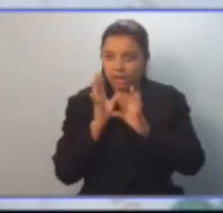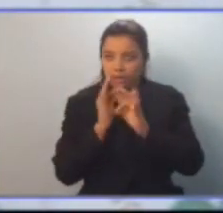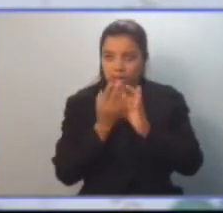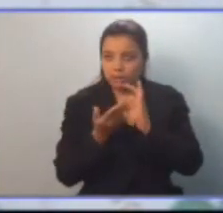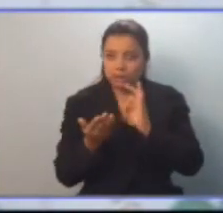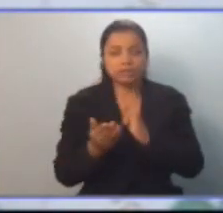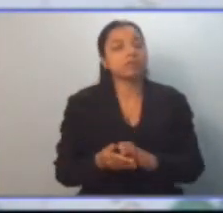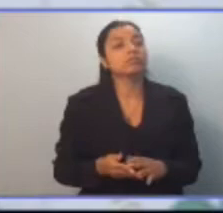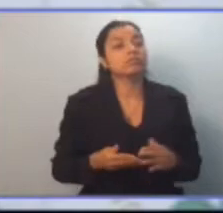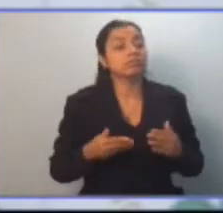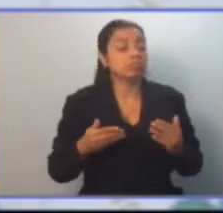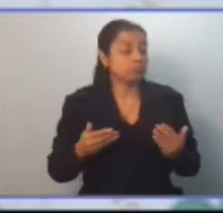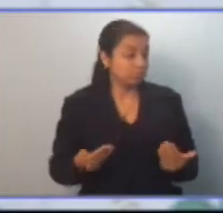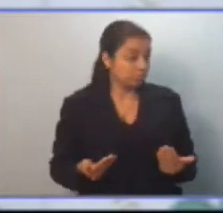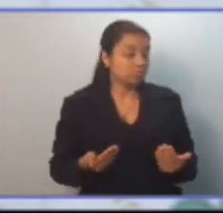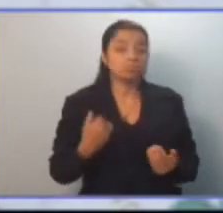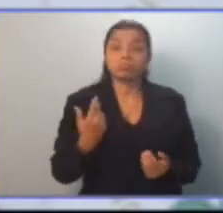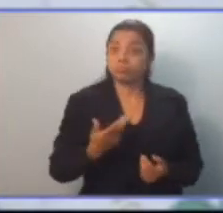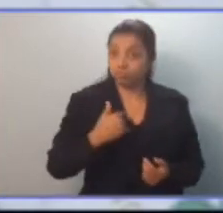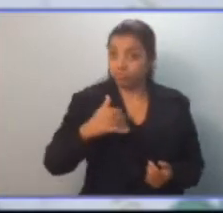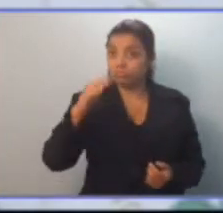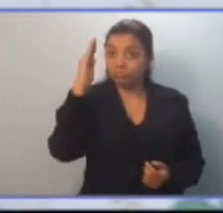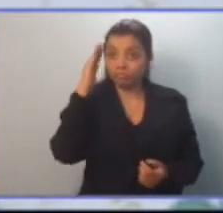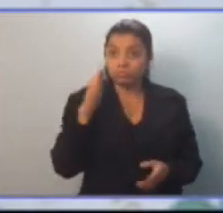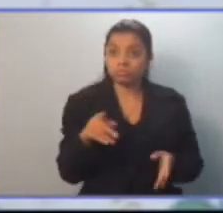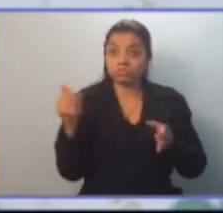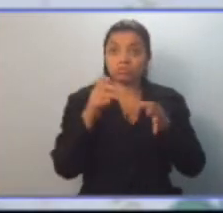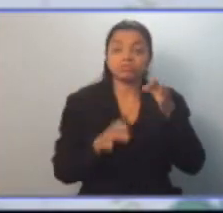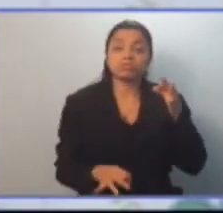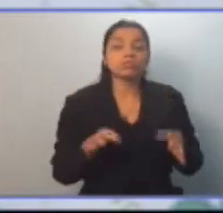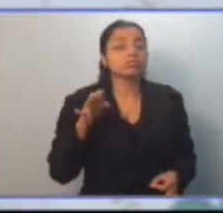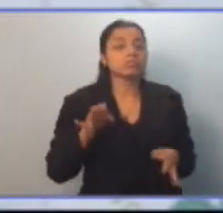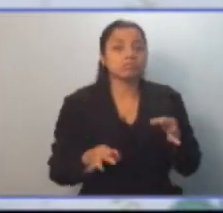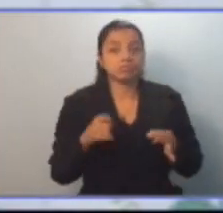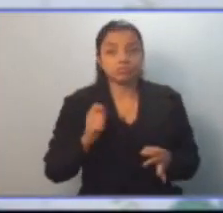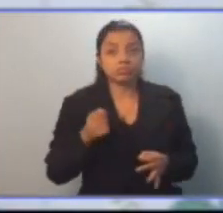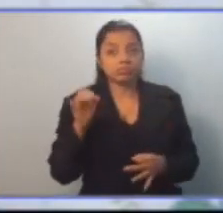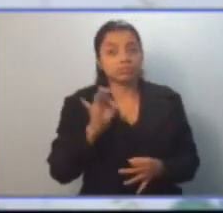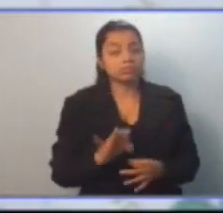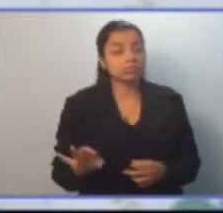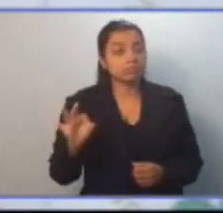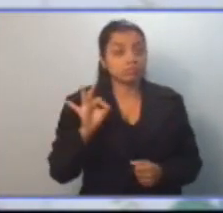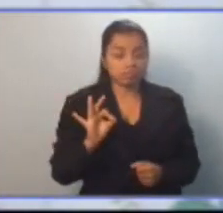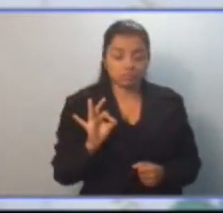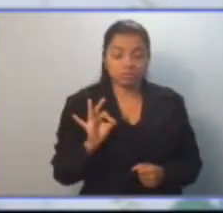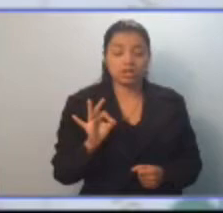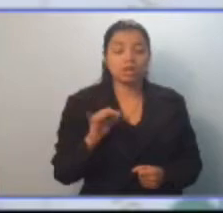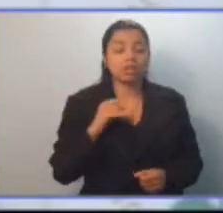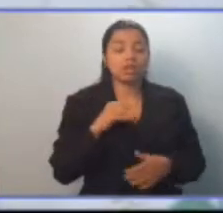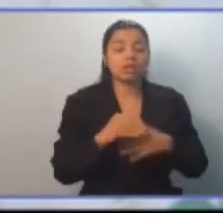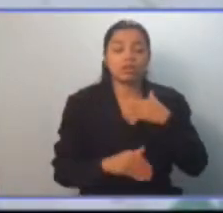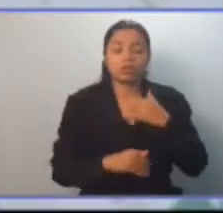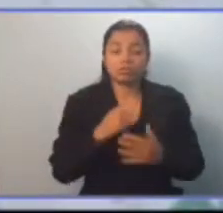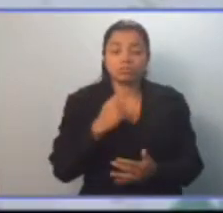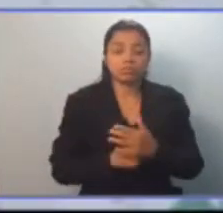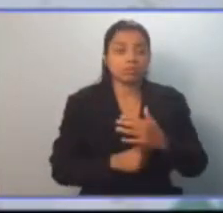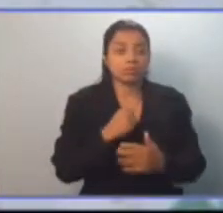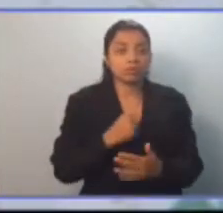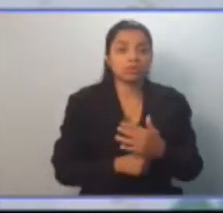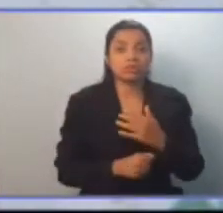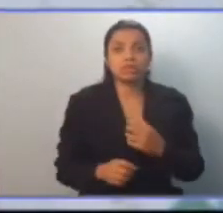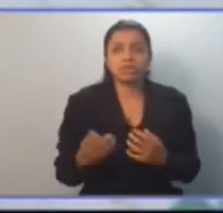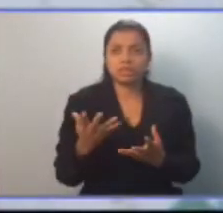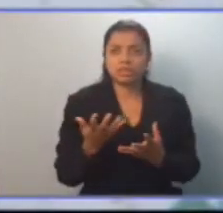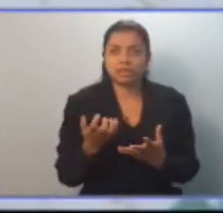sin embargo no hay duda que el órgano judicial ha mejorado, hay una lucha constante de